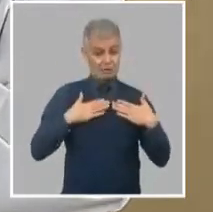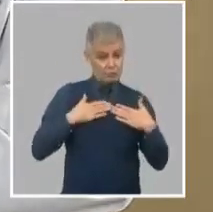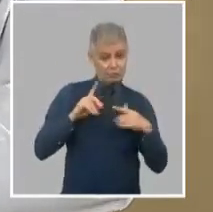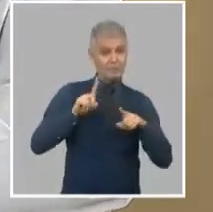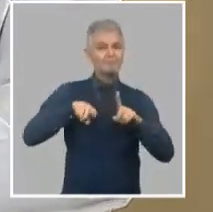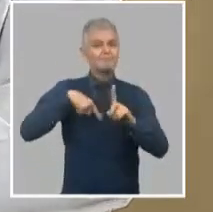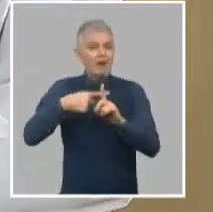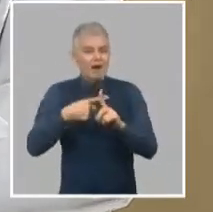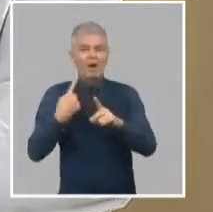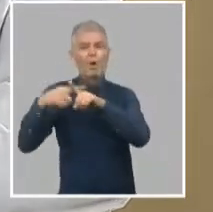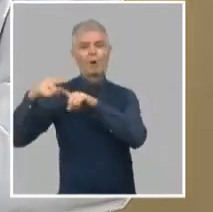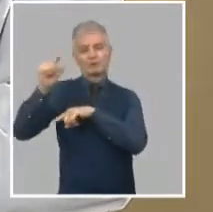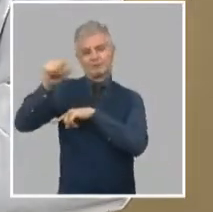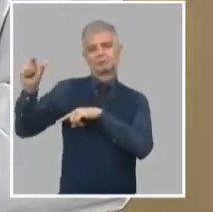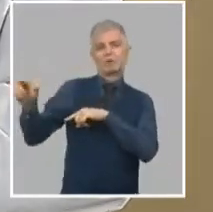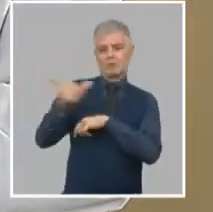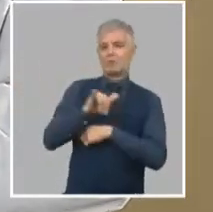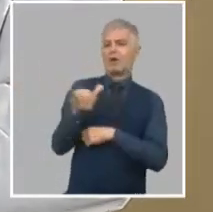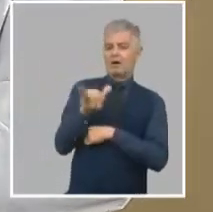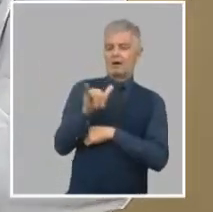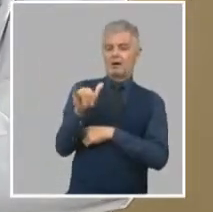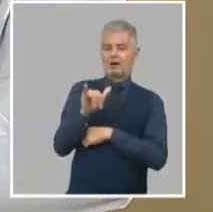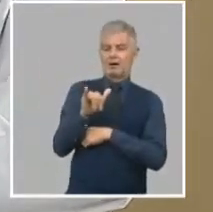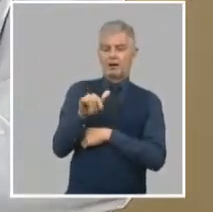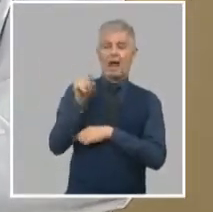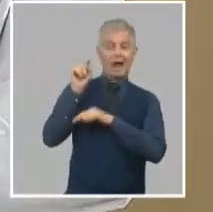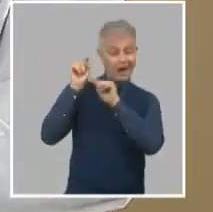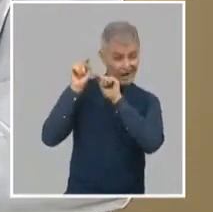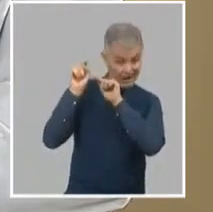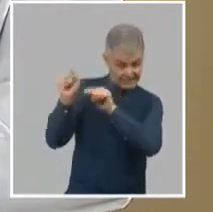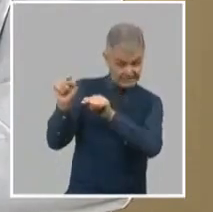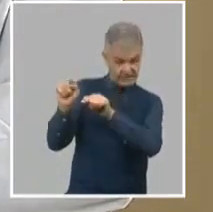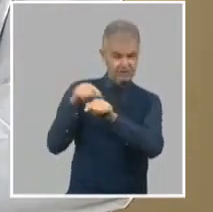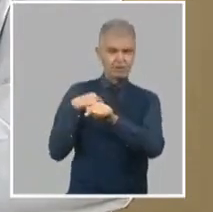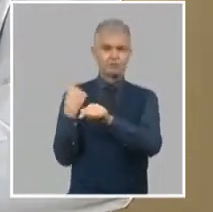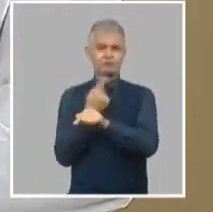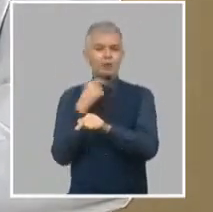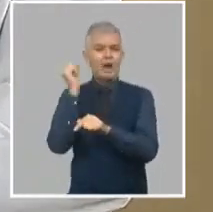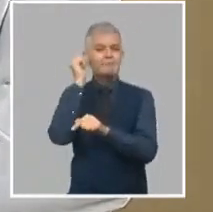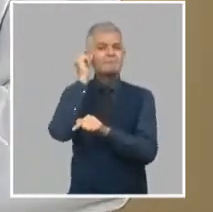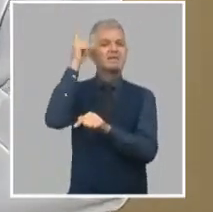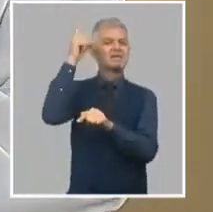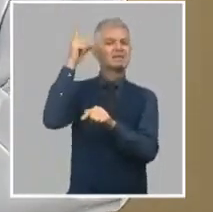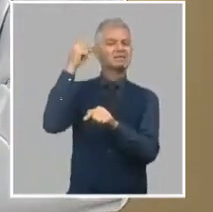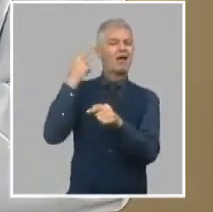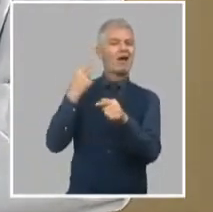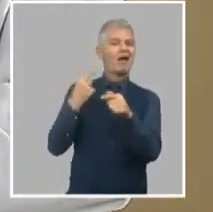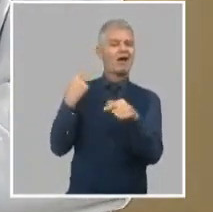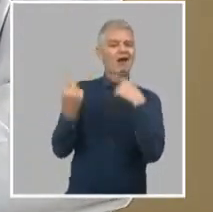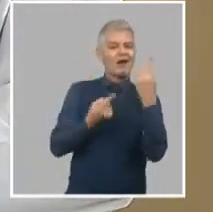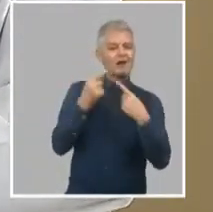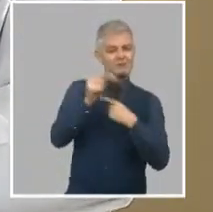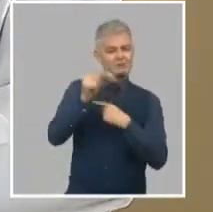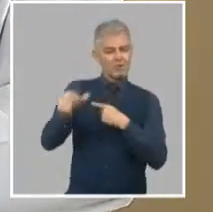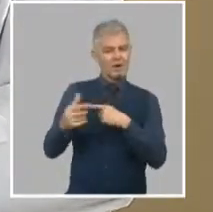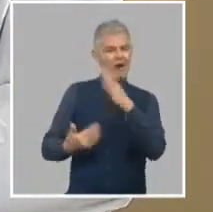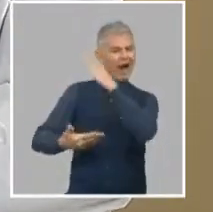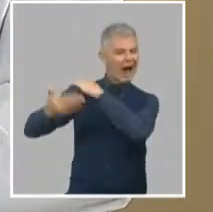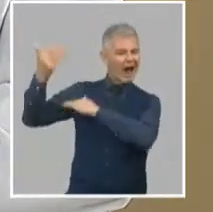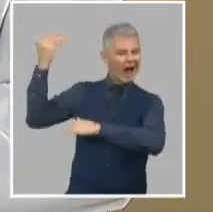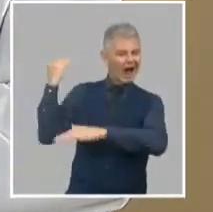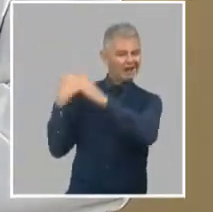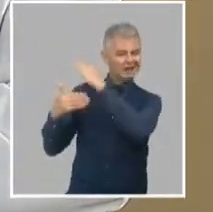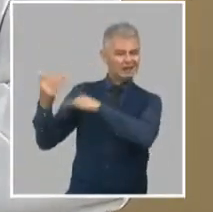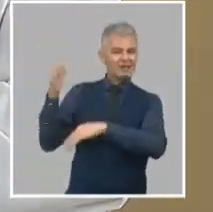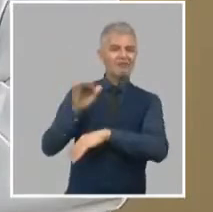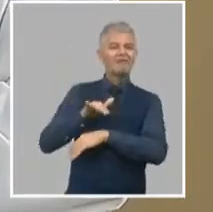otros. Allí se logró que con la experiencia que teníamos de los compañeros que habían participado en la lucha contra el